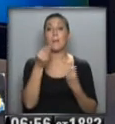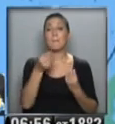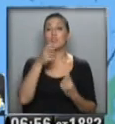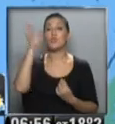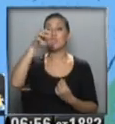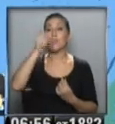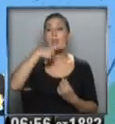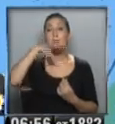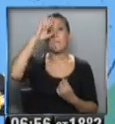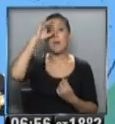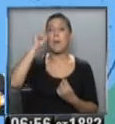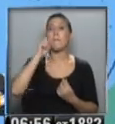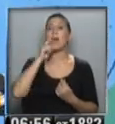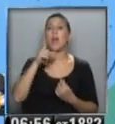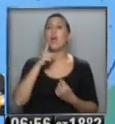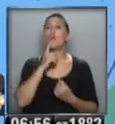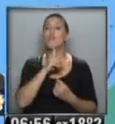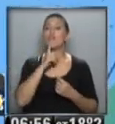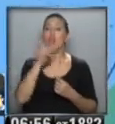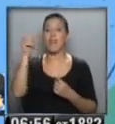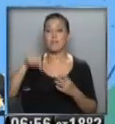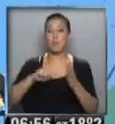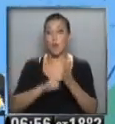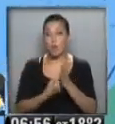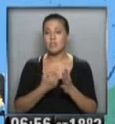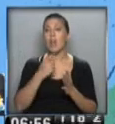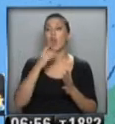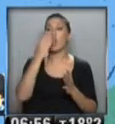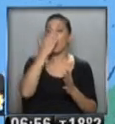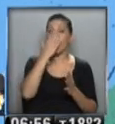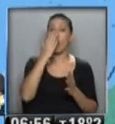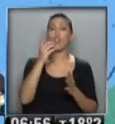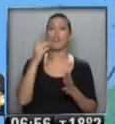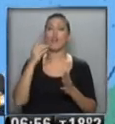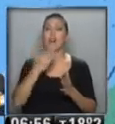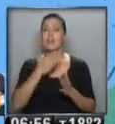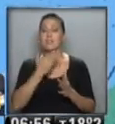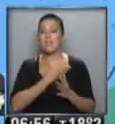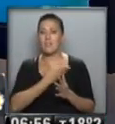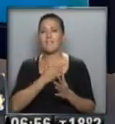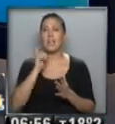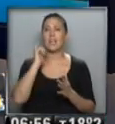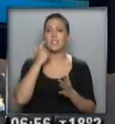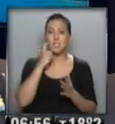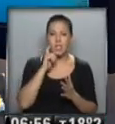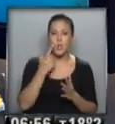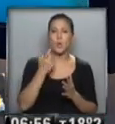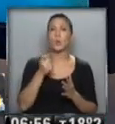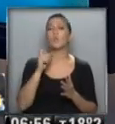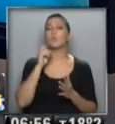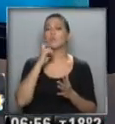La Pampa, noroeste de Buenos Aires, Córdoba, Santa Fe, Entre Ríos, República Oriental del Uruguay, en su